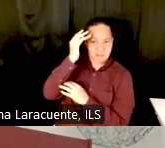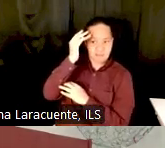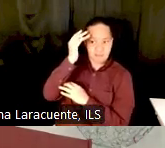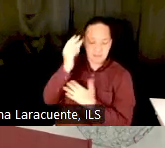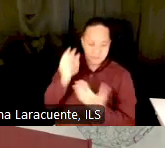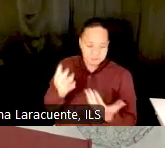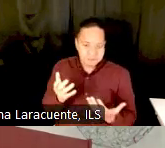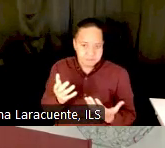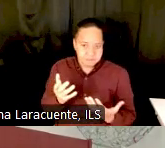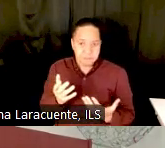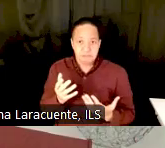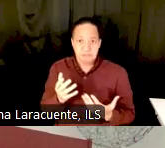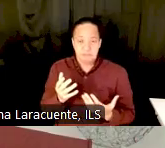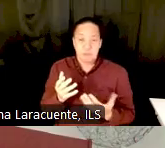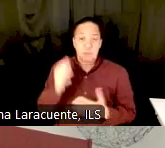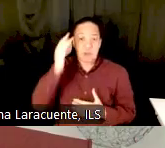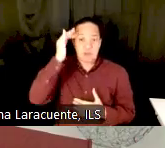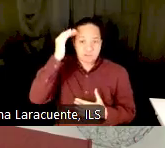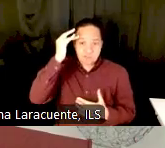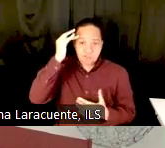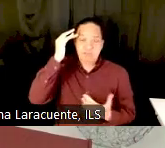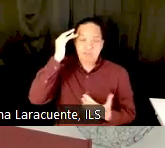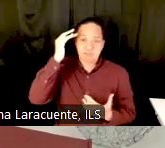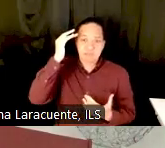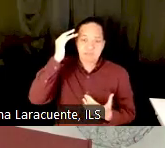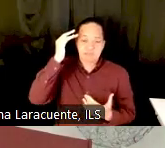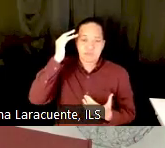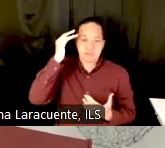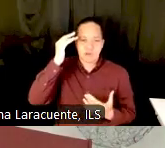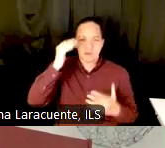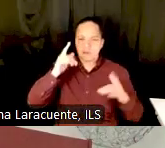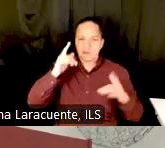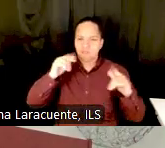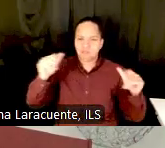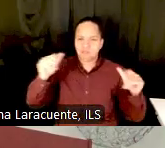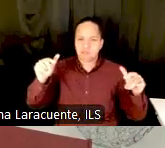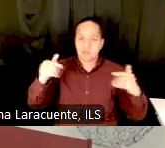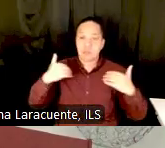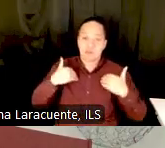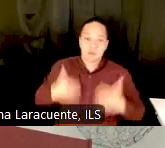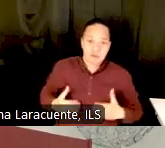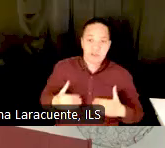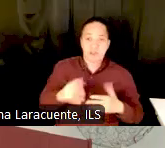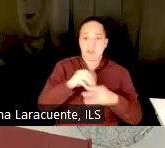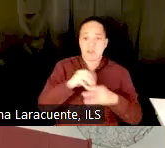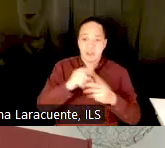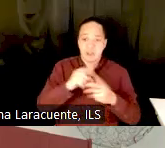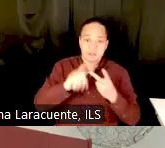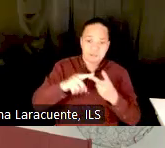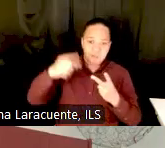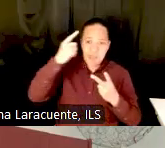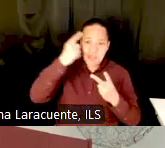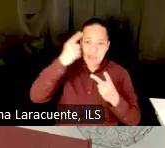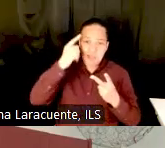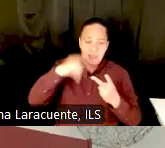el espectro de autismo conlleva varias condiciones, tanto físicas como mentales, que pueden